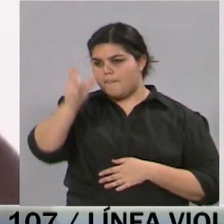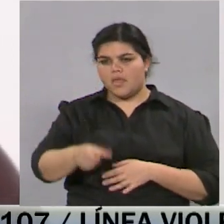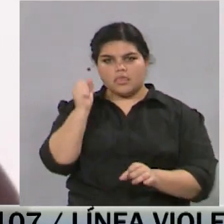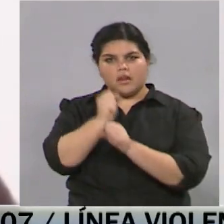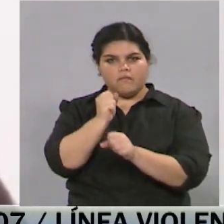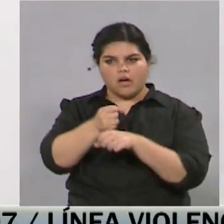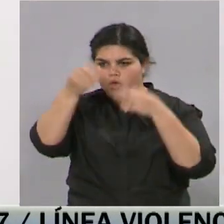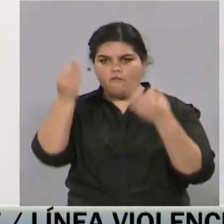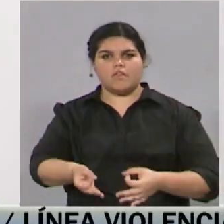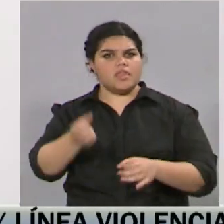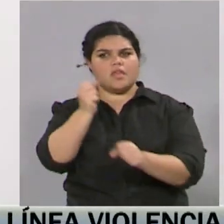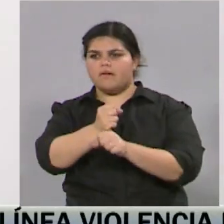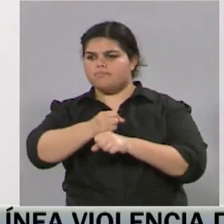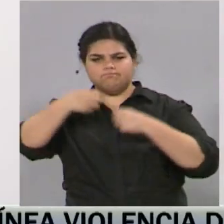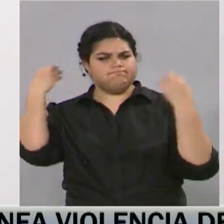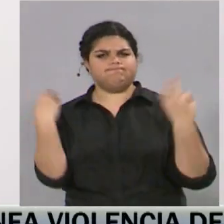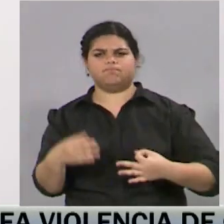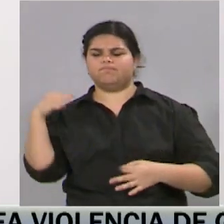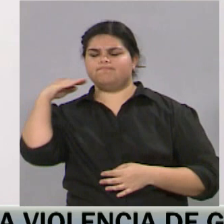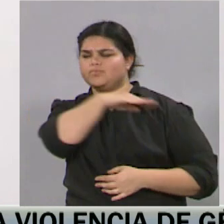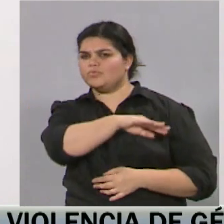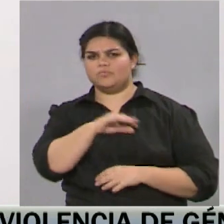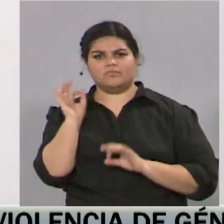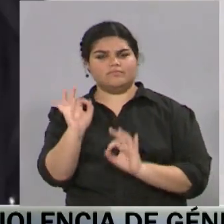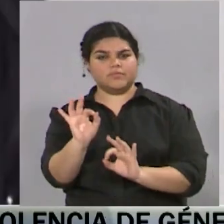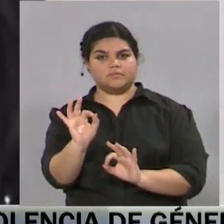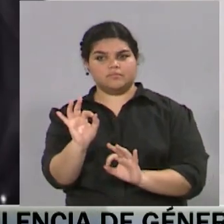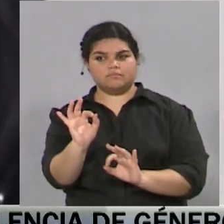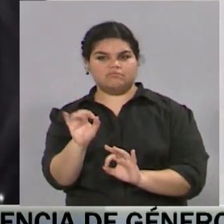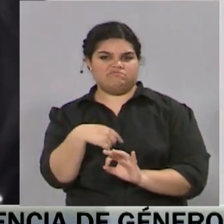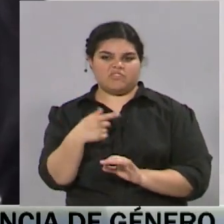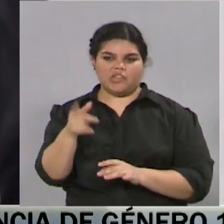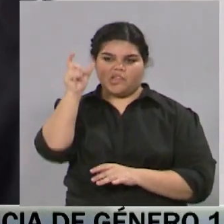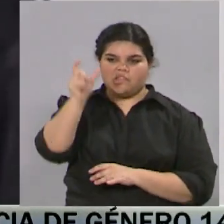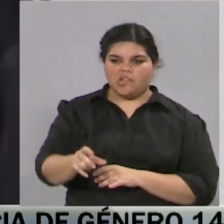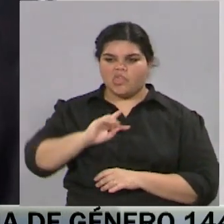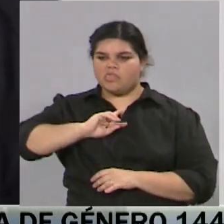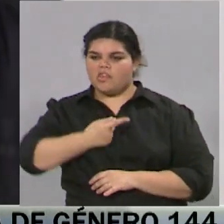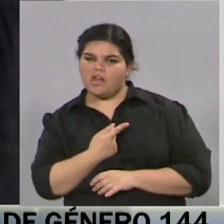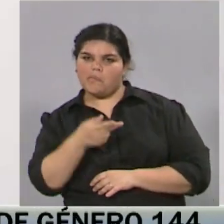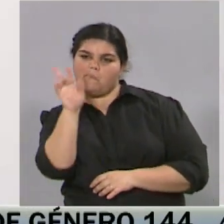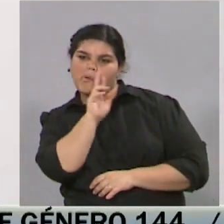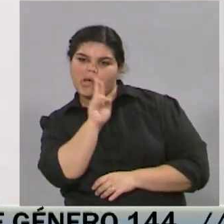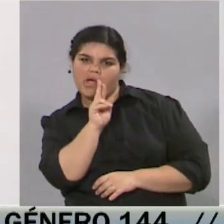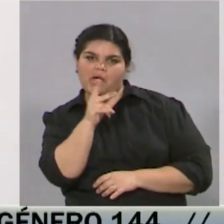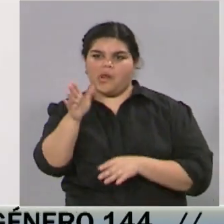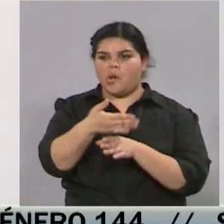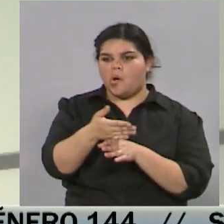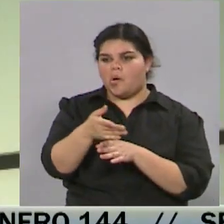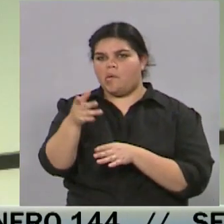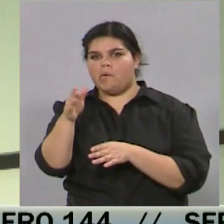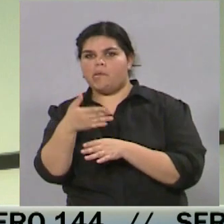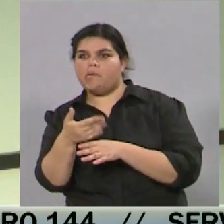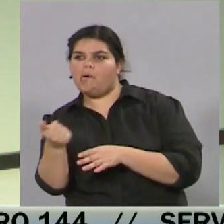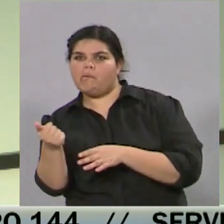cumple la función, que me da todo lo que yo necesito como trabajador, no voy a mirar si es trans, si es mujer, si tiene novio, si tiene novias. A